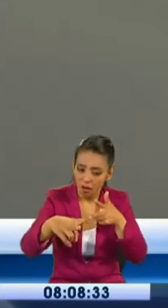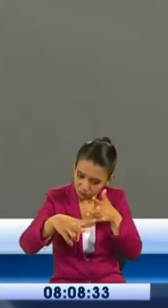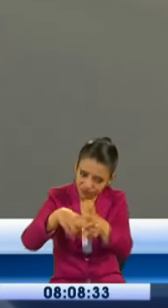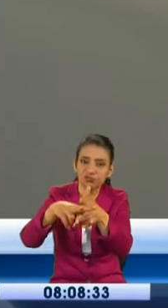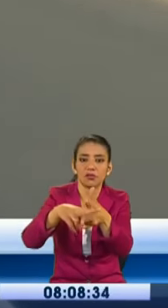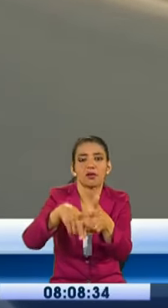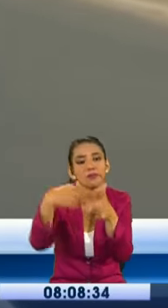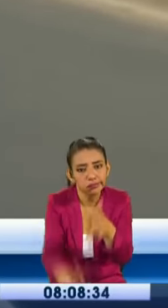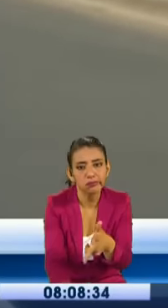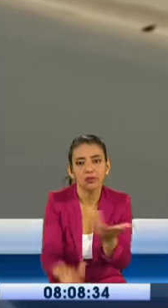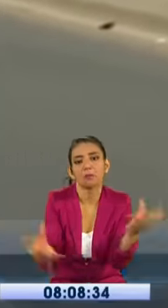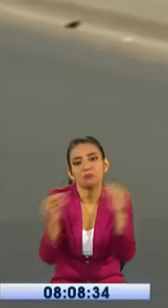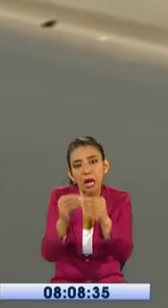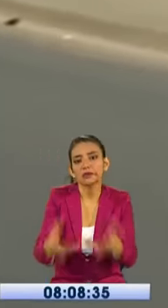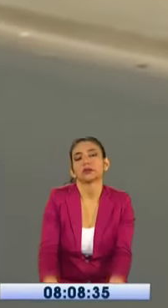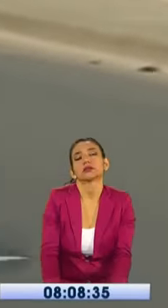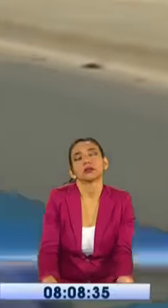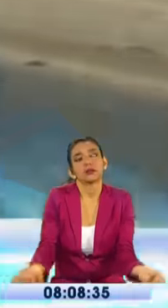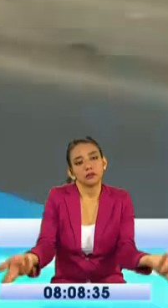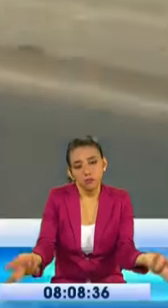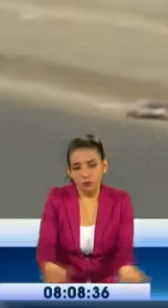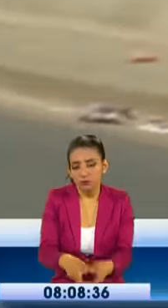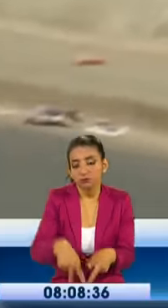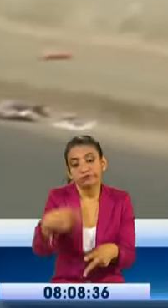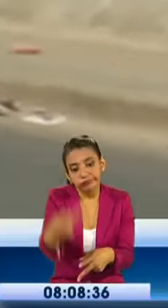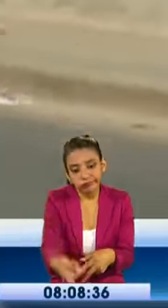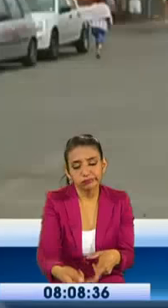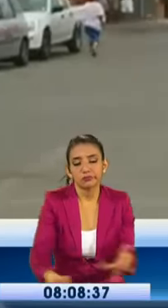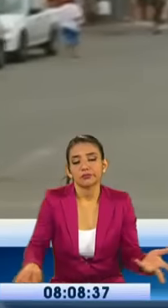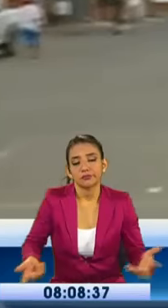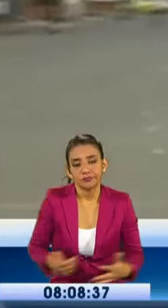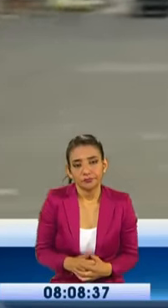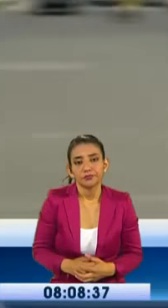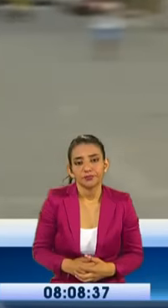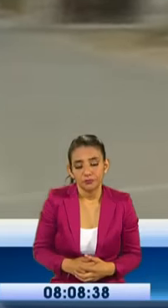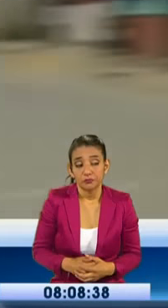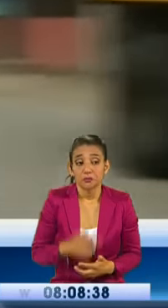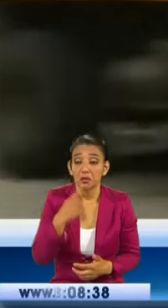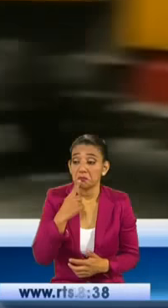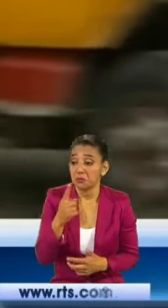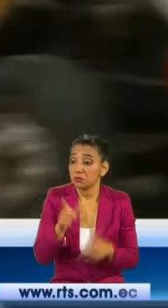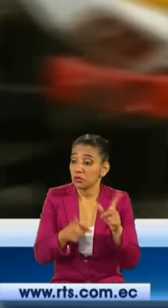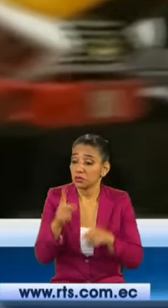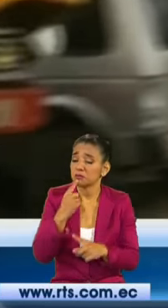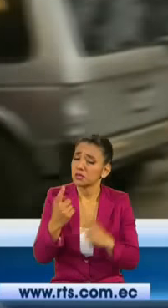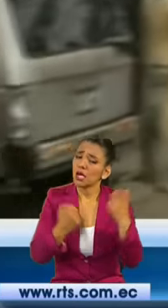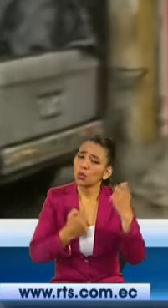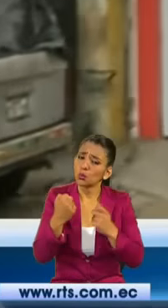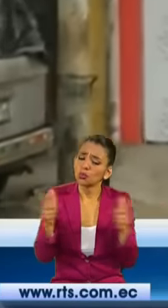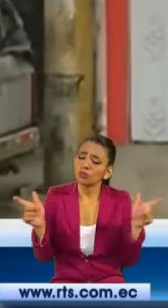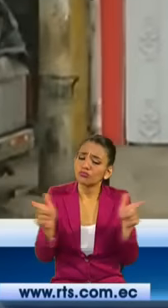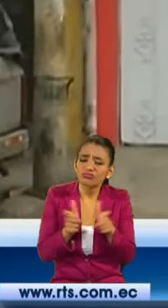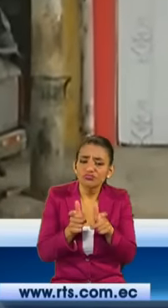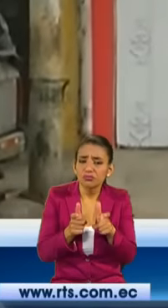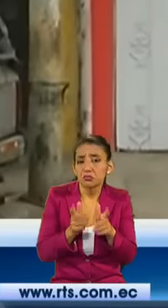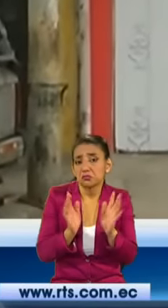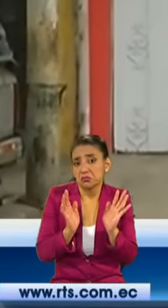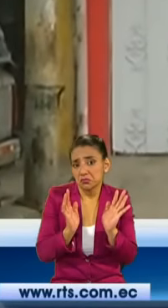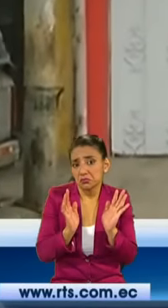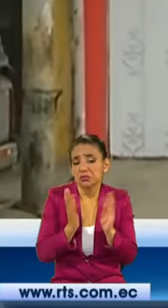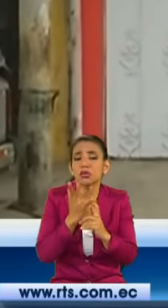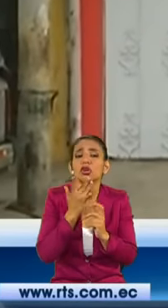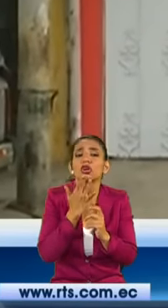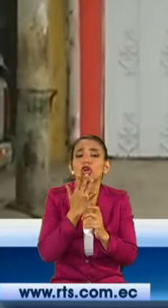más nada, sino que sale corriendo y ¡bum! La va botando. Era, me dice la gente que es un carro liviano, nomás un carro chico, nomás, de